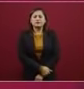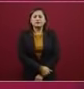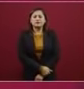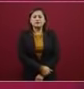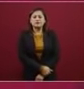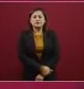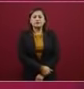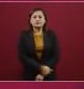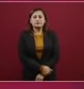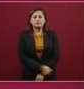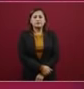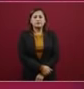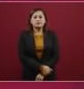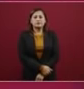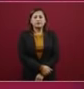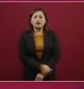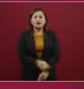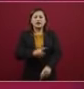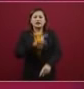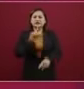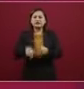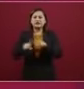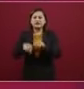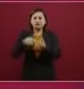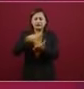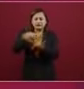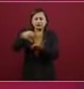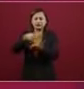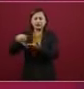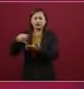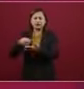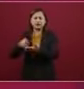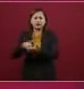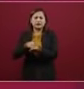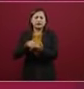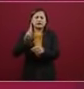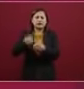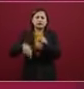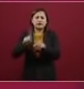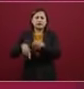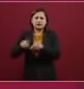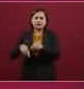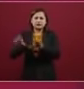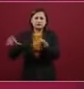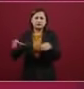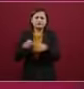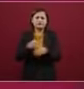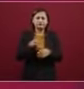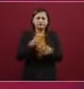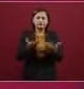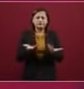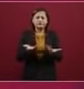hacia la erradicación de cultivos, ¿no? Nuestra principal función ahí era la reeducación de cultivos. Nuestra base estaba